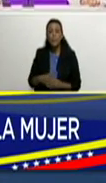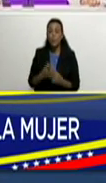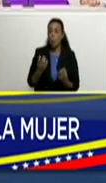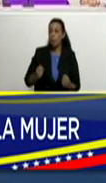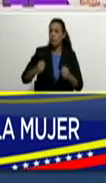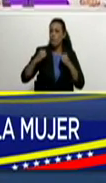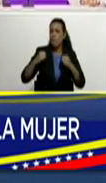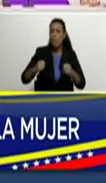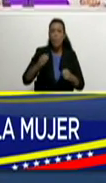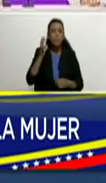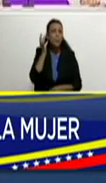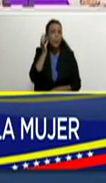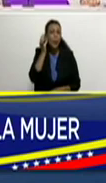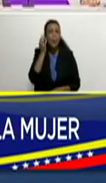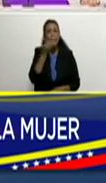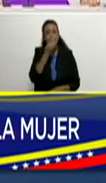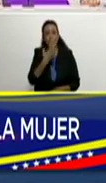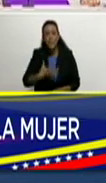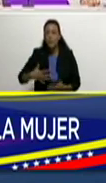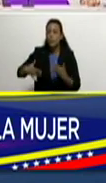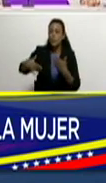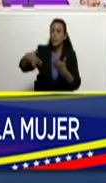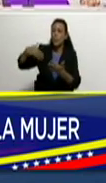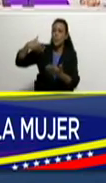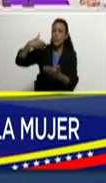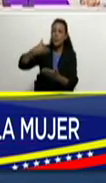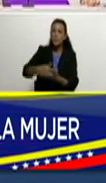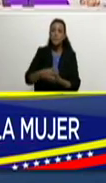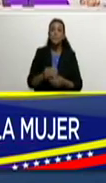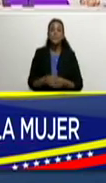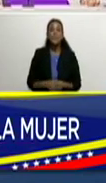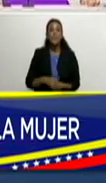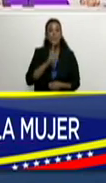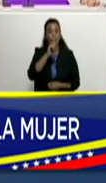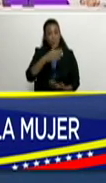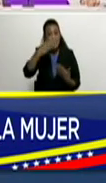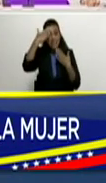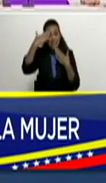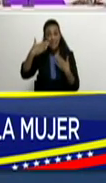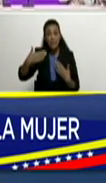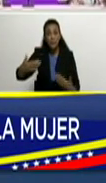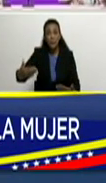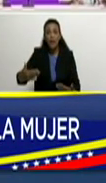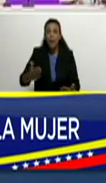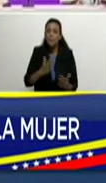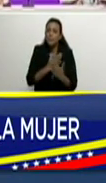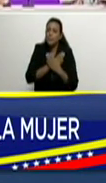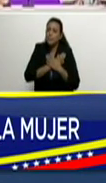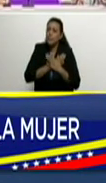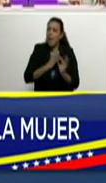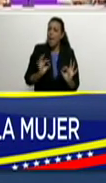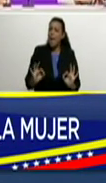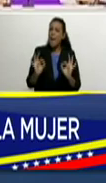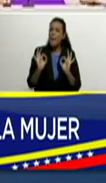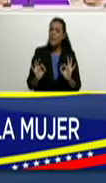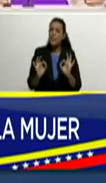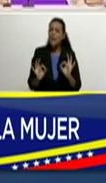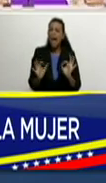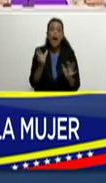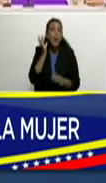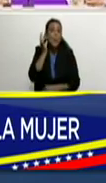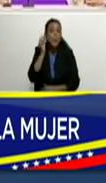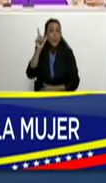guerreras de estos tiempos hermosos que hemos vivido. También quiero saludar de manera muy especial a la